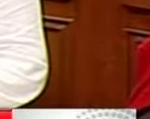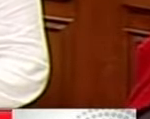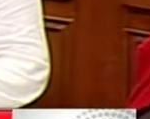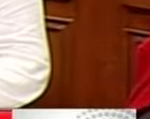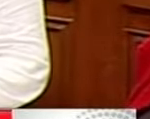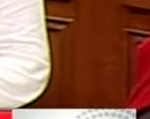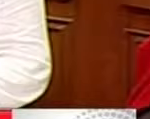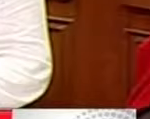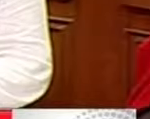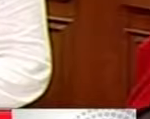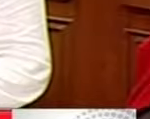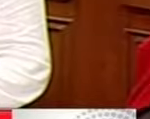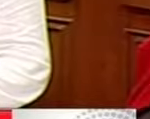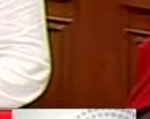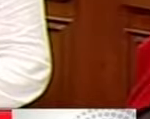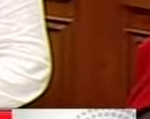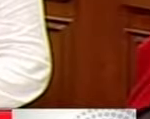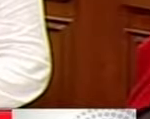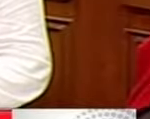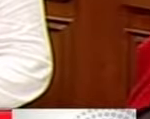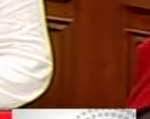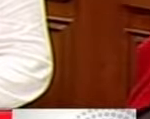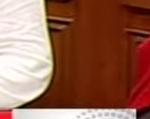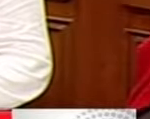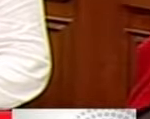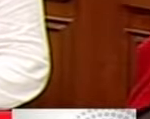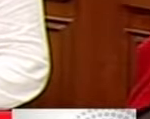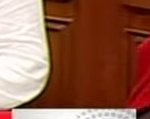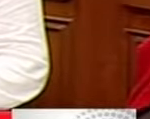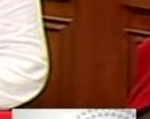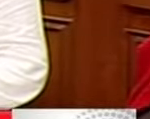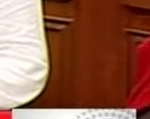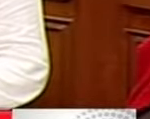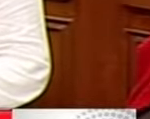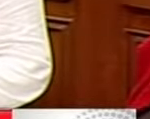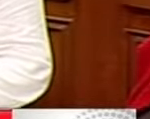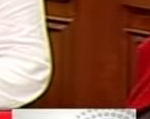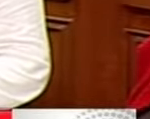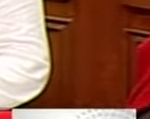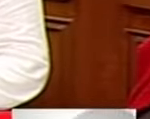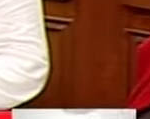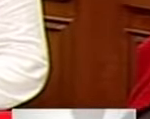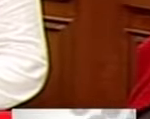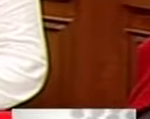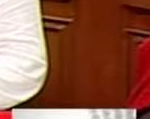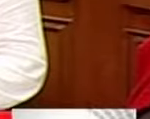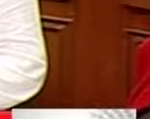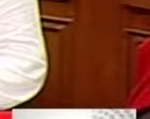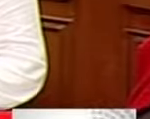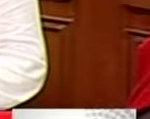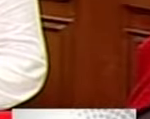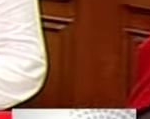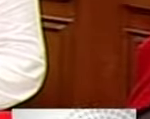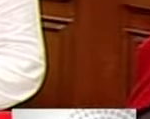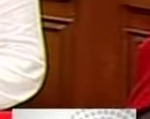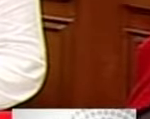al Parlamento en estos últimos años. Somos y seremos vigilantes desde la bancada de Juntos por el Perú que este gobierno